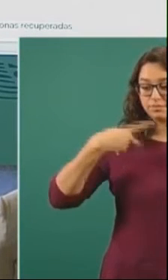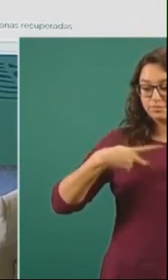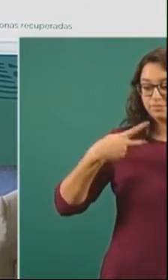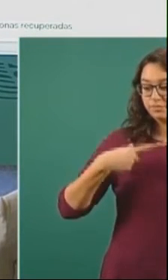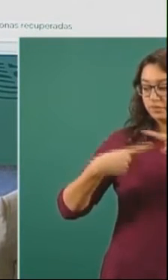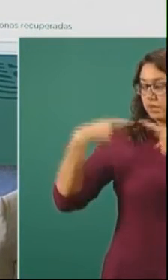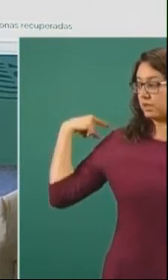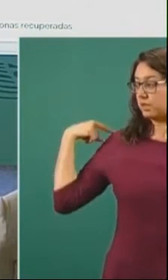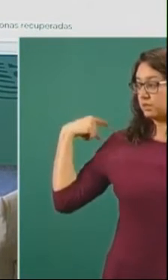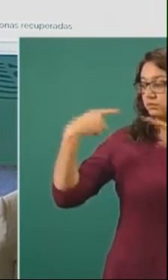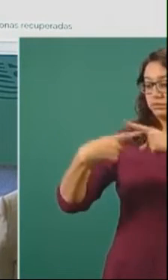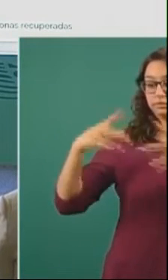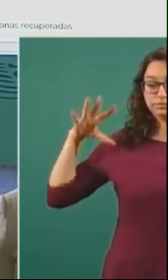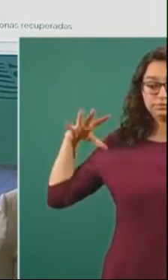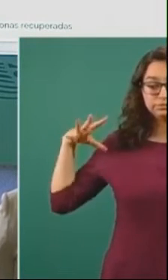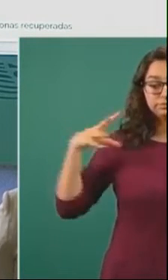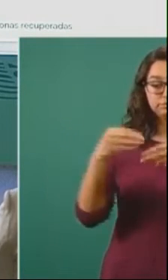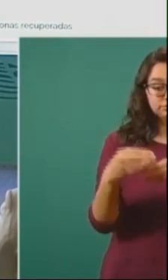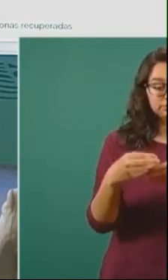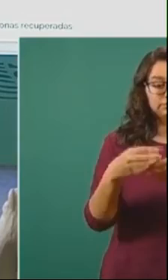semanas.